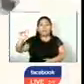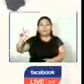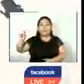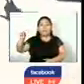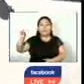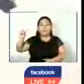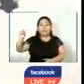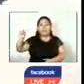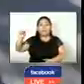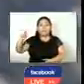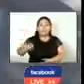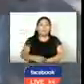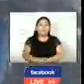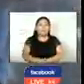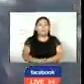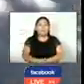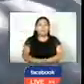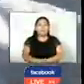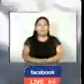Hechos de Ernesto Córnejo.